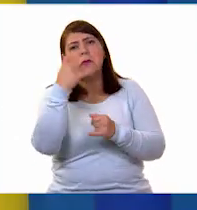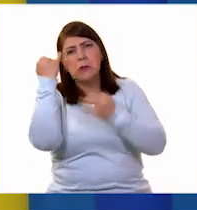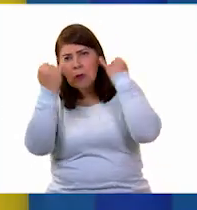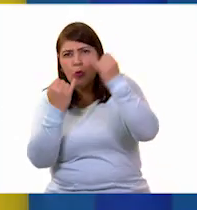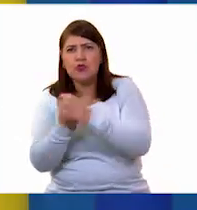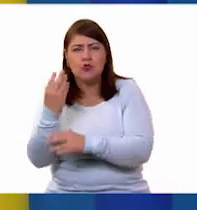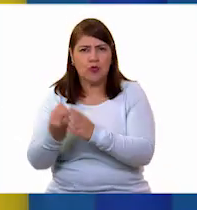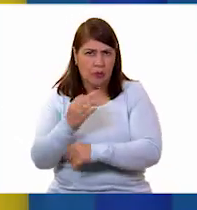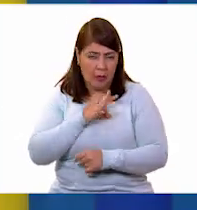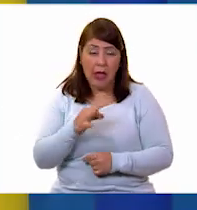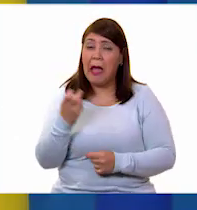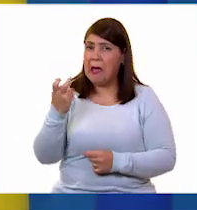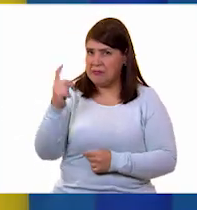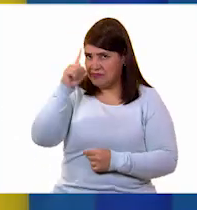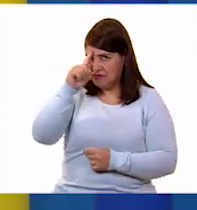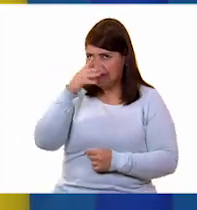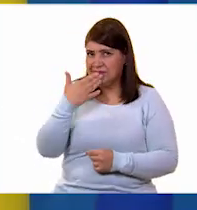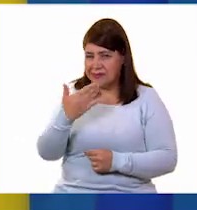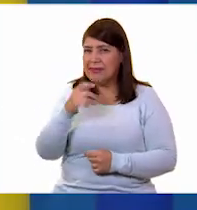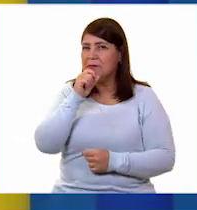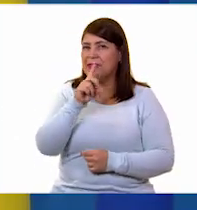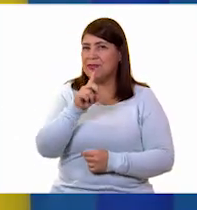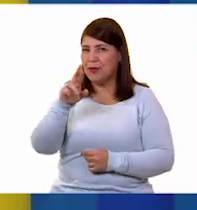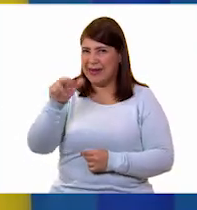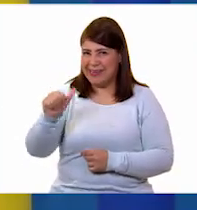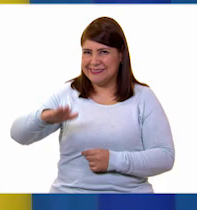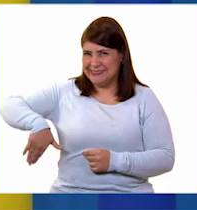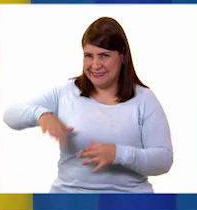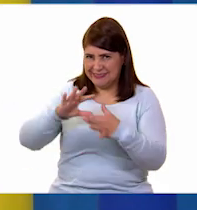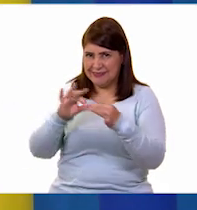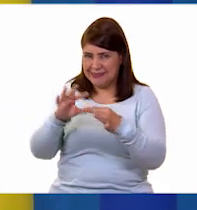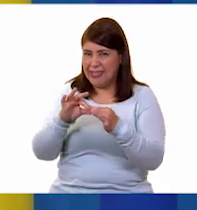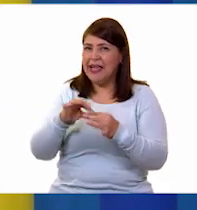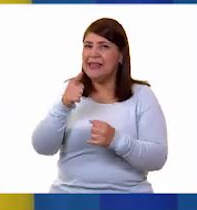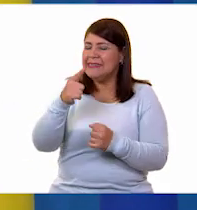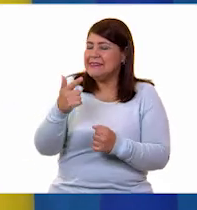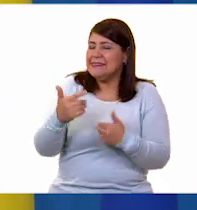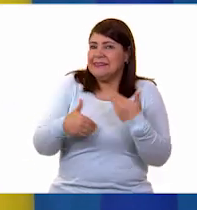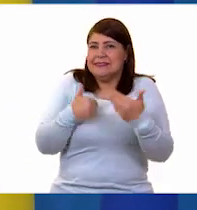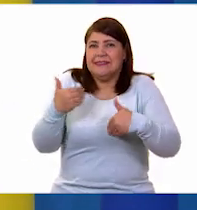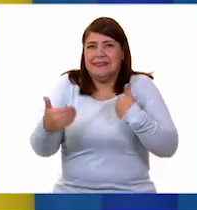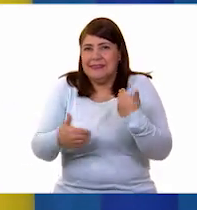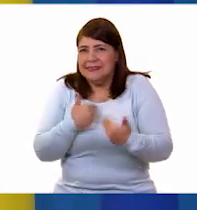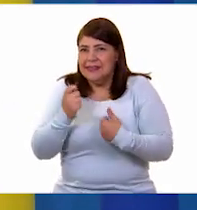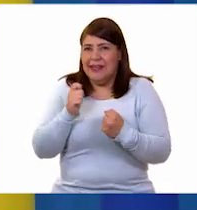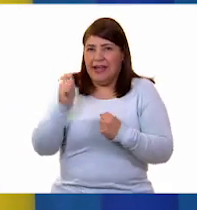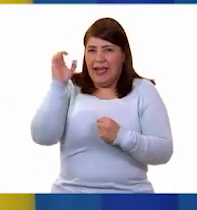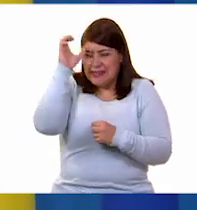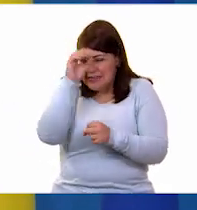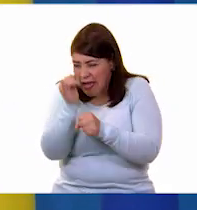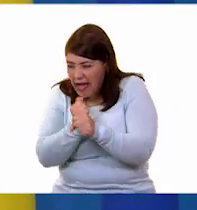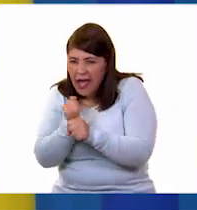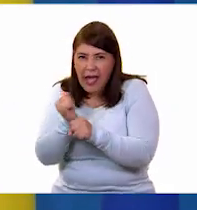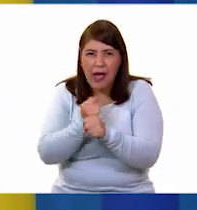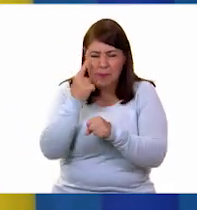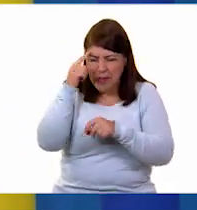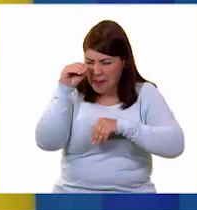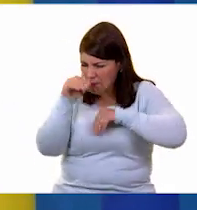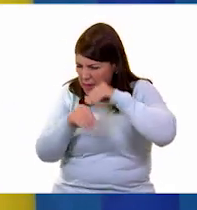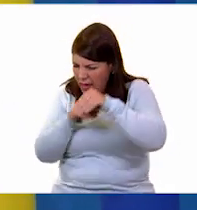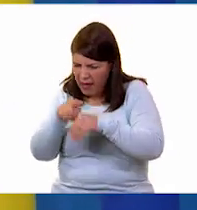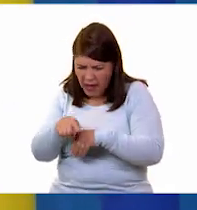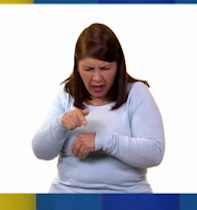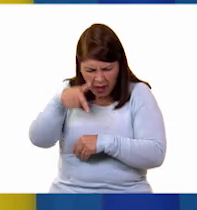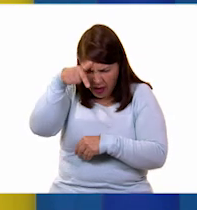recomendación, María. Y como dice la doctora Julieta Fierro, disfruten a la ciencia y construyan modelos para